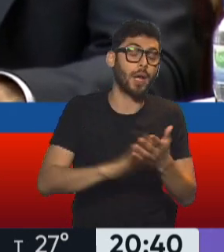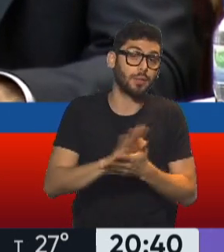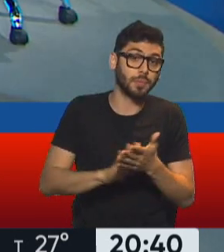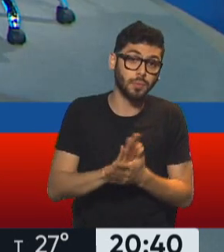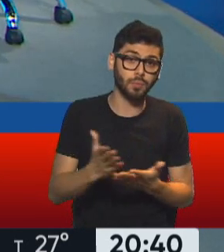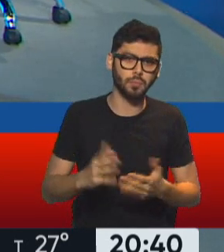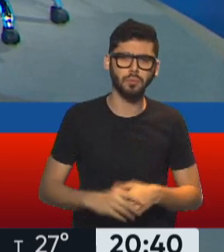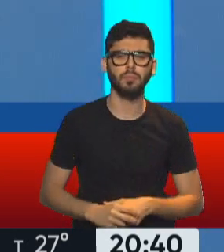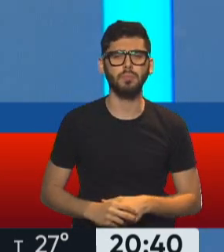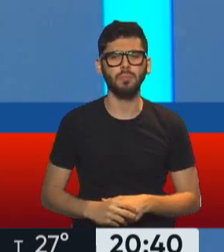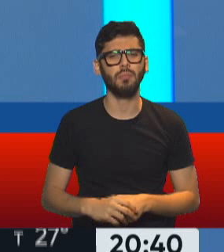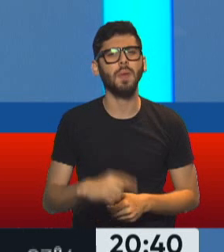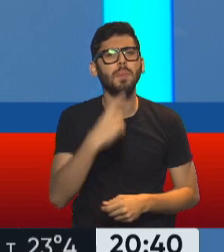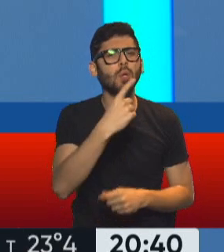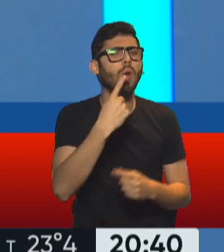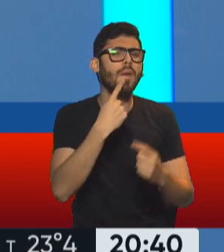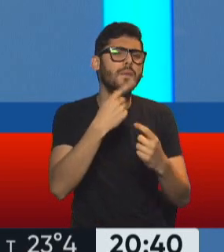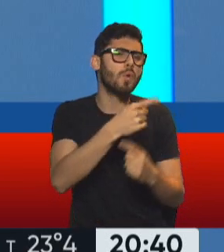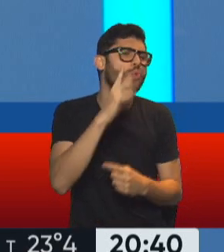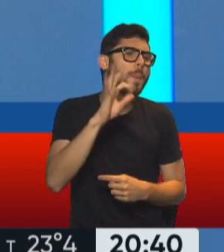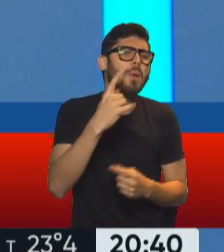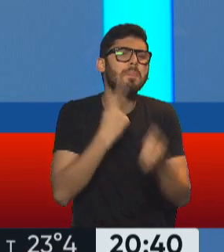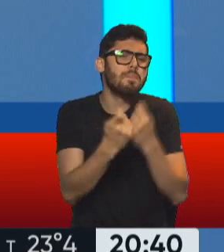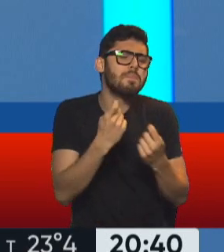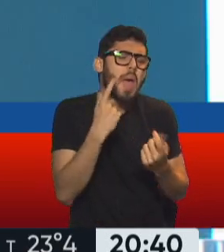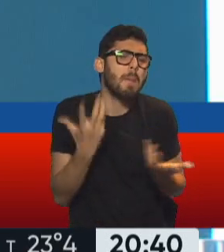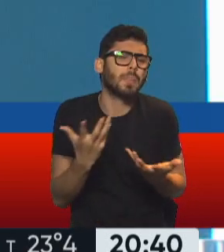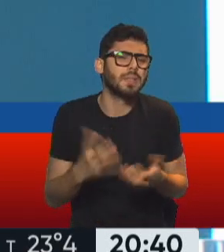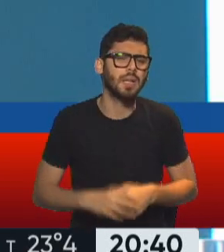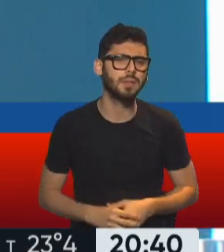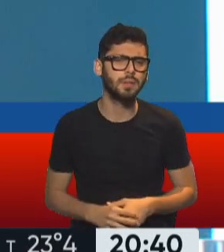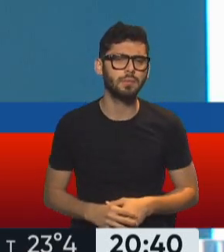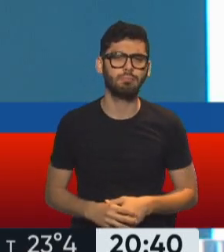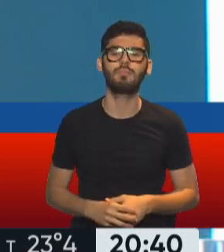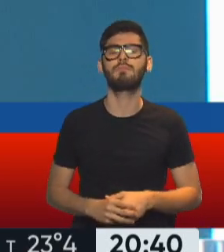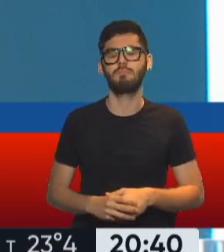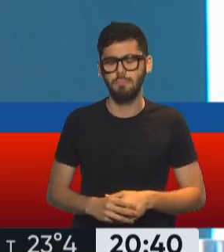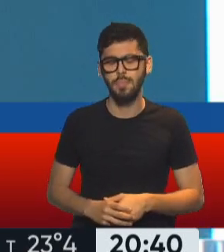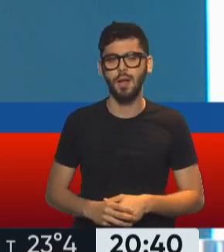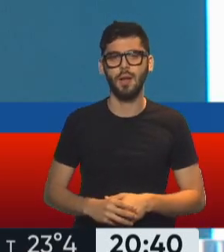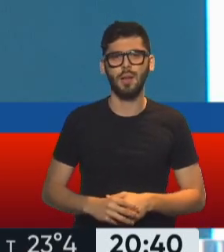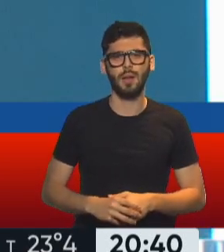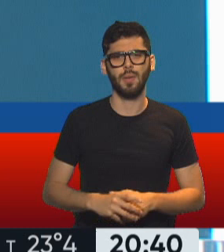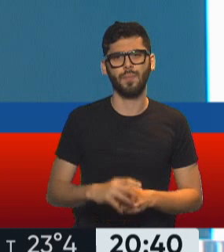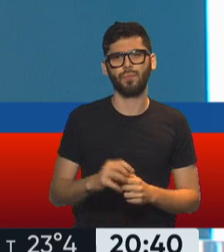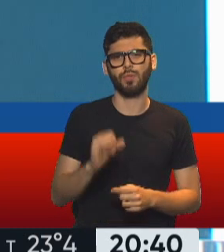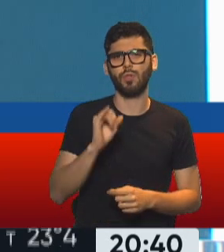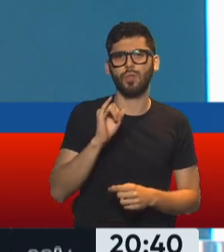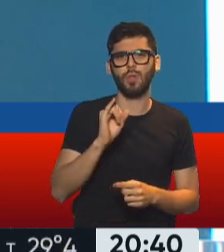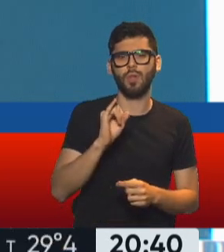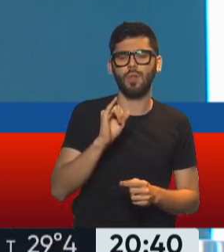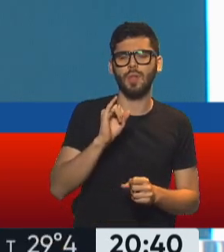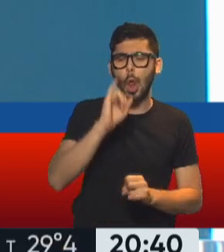qué perspectiva tiene esa negociación, en tu opinión? Mirá, a ver, te lo digo en términos